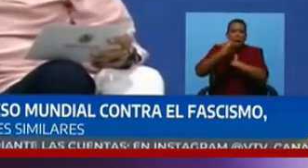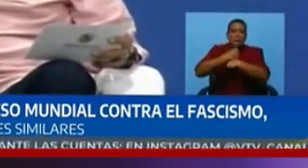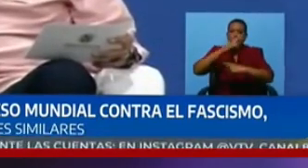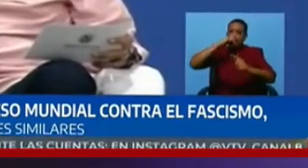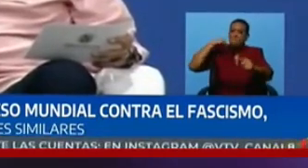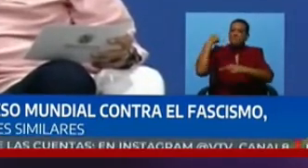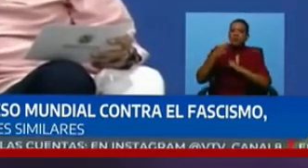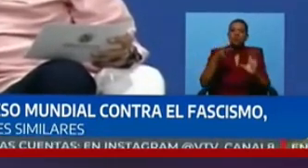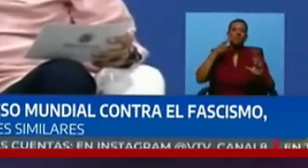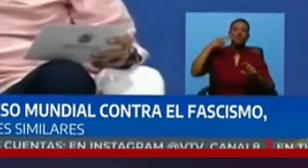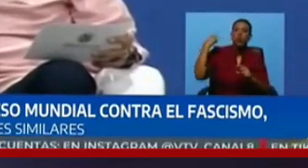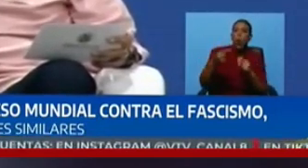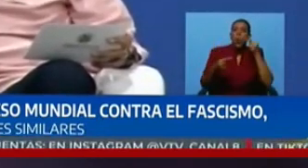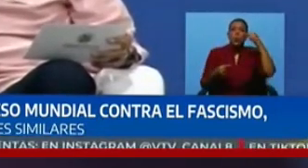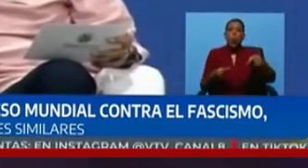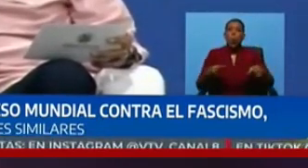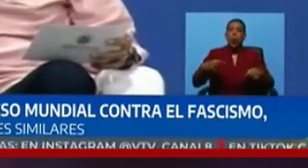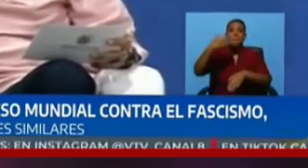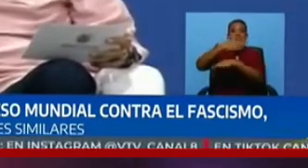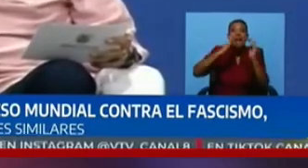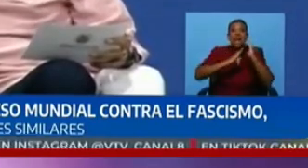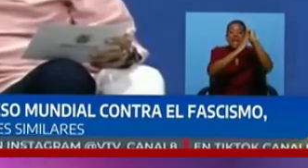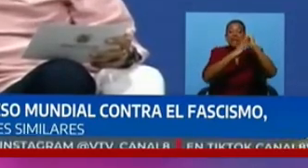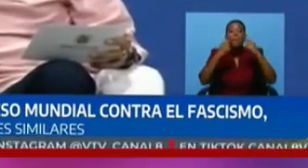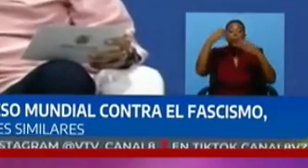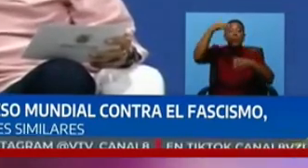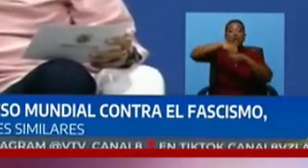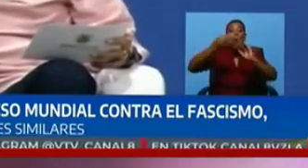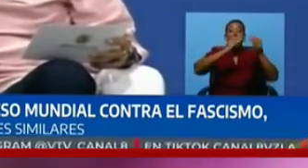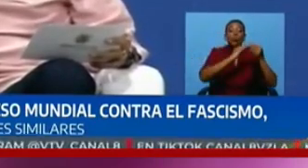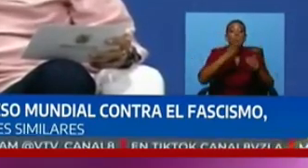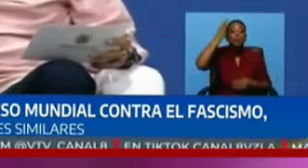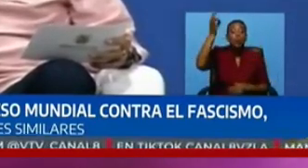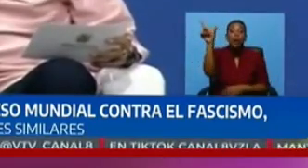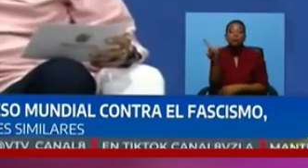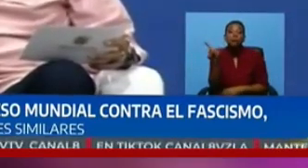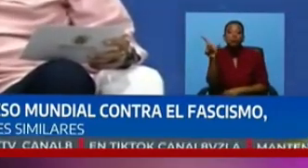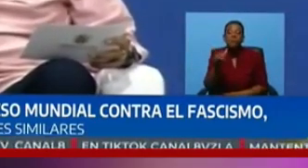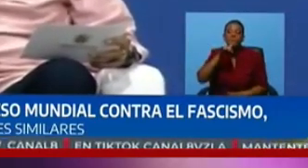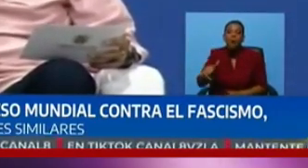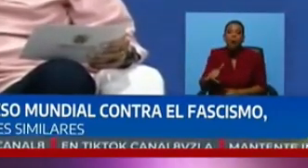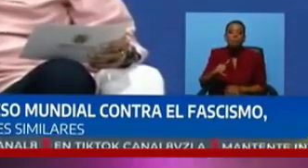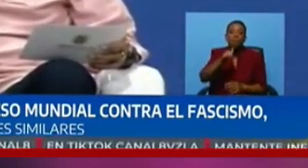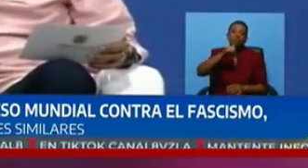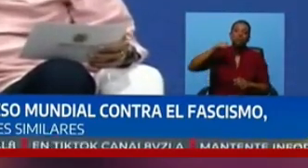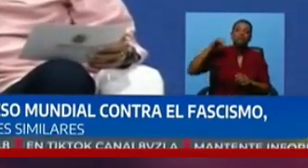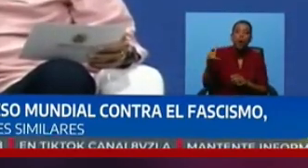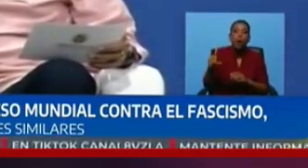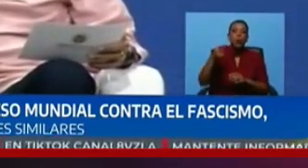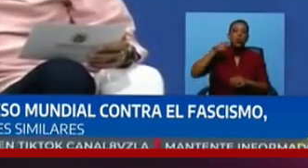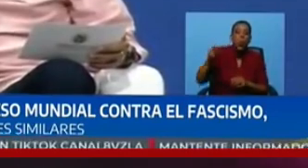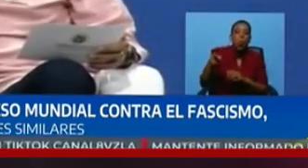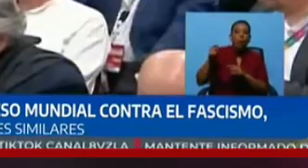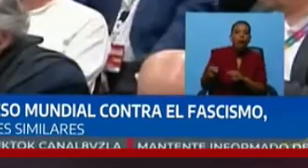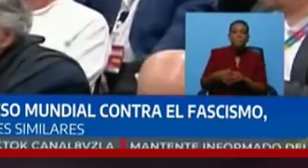ayer felicité a Graciela, al equipo de Resumen que trabaja en Cuba, porque realmente son